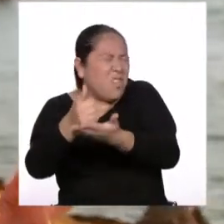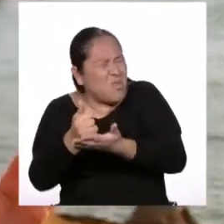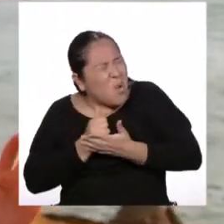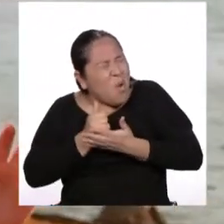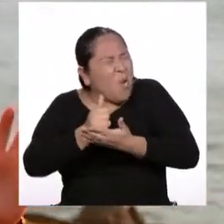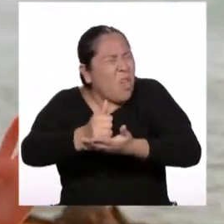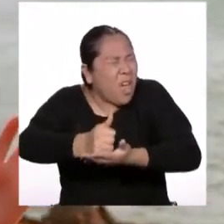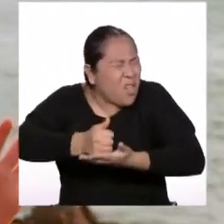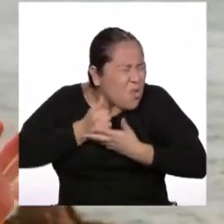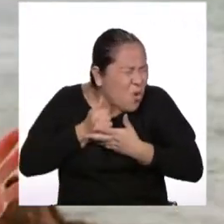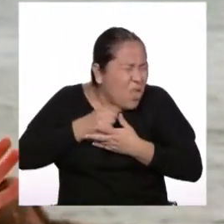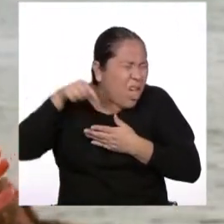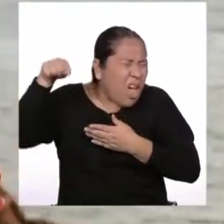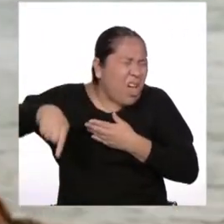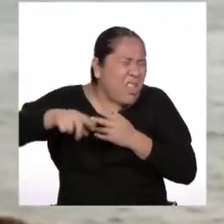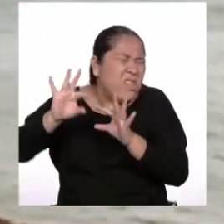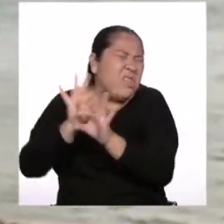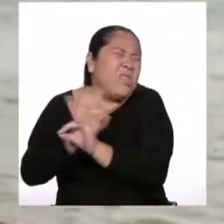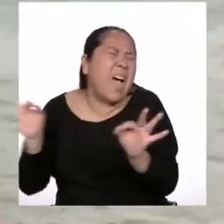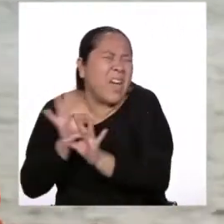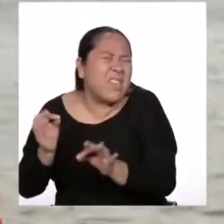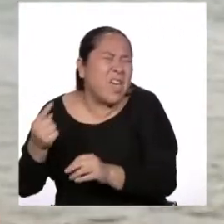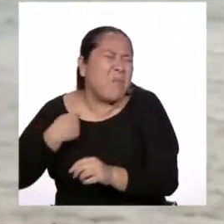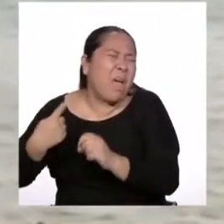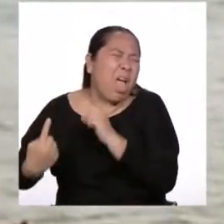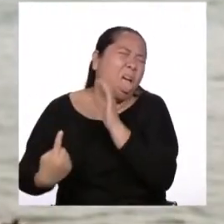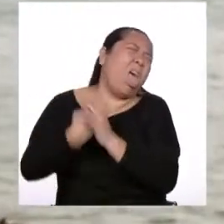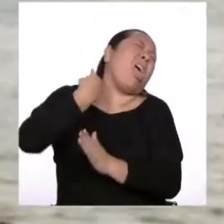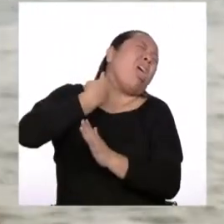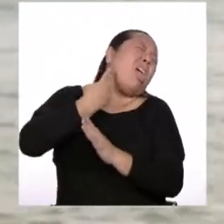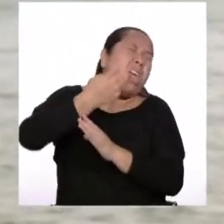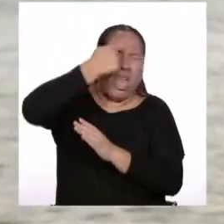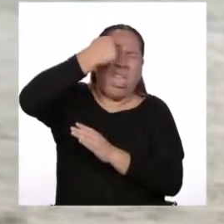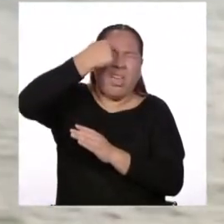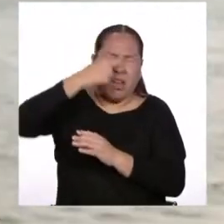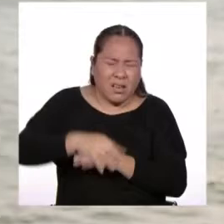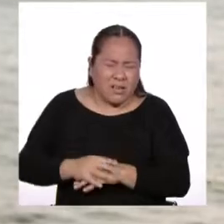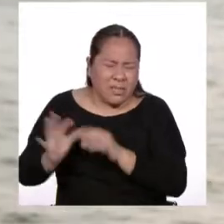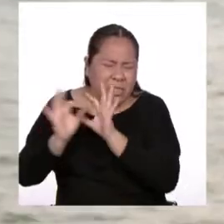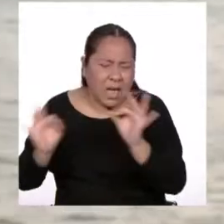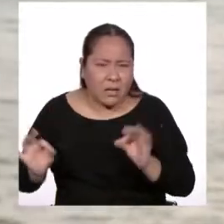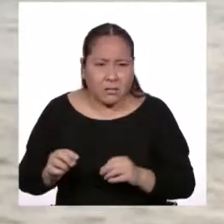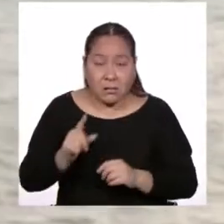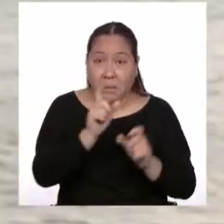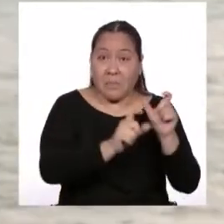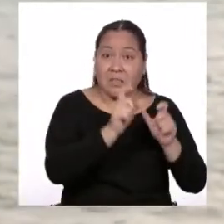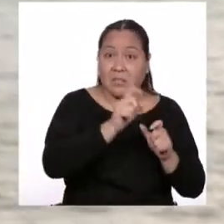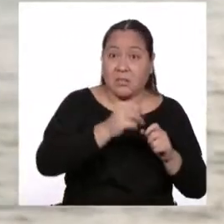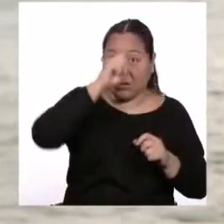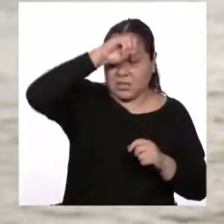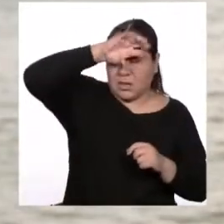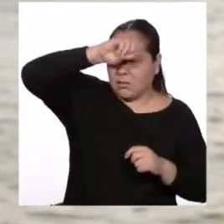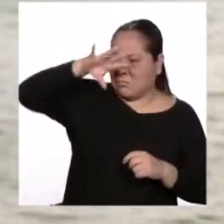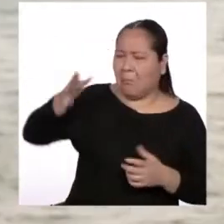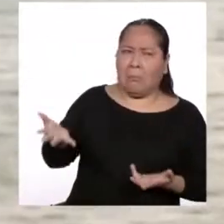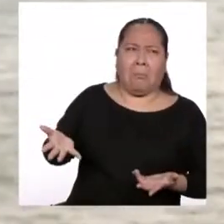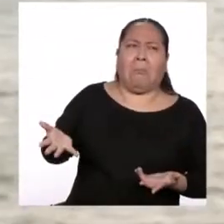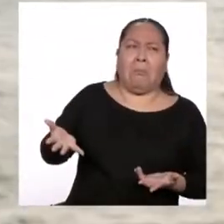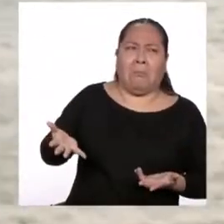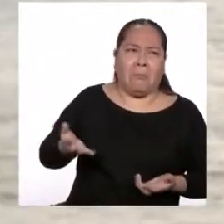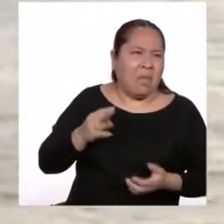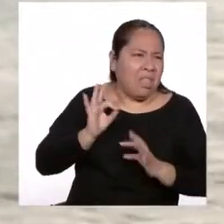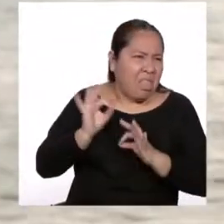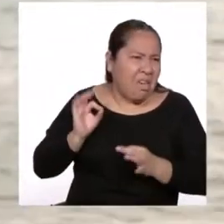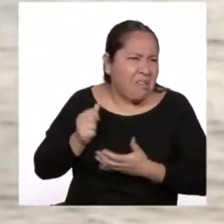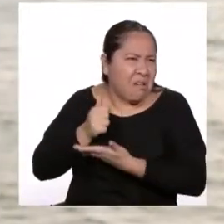que nadie lo había atacado. Fue entonces que los cíclopes se retiraron, dejando el camino libre a los griegos,